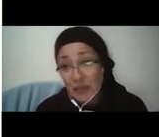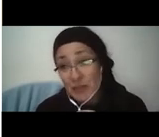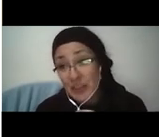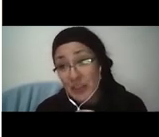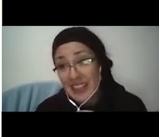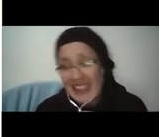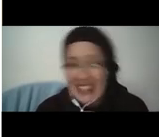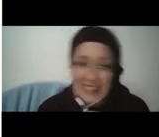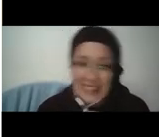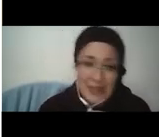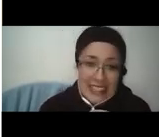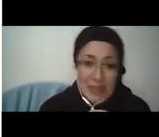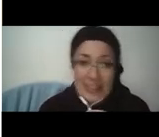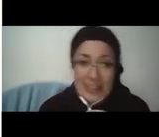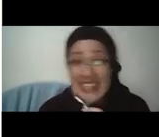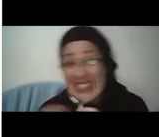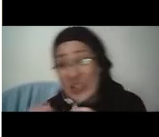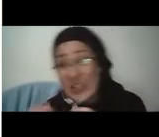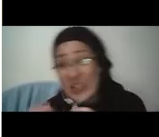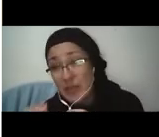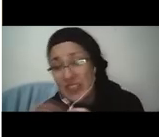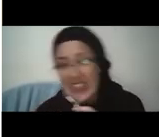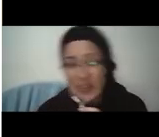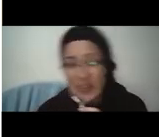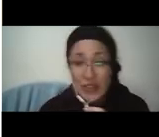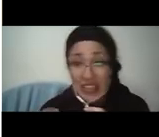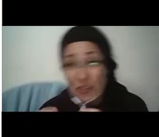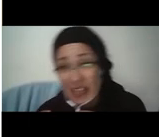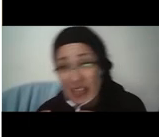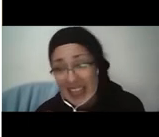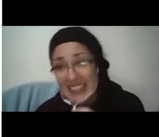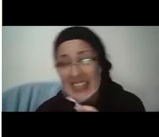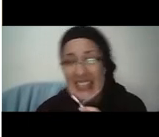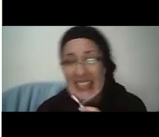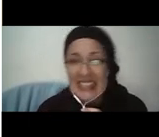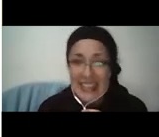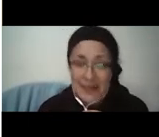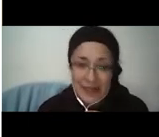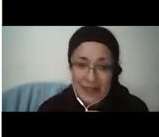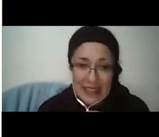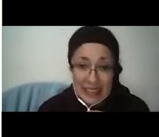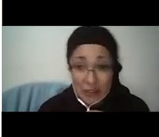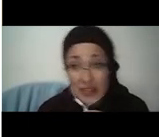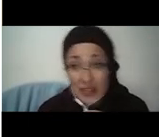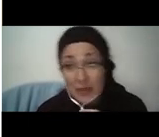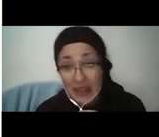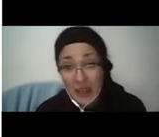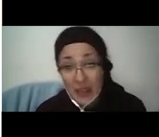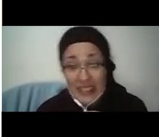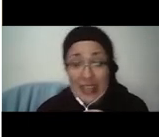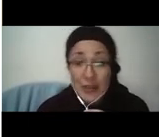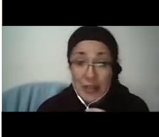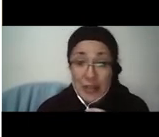lo importante es que tenemos que el 19% de toda esa energía, de todos esos